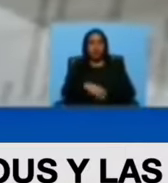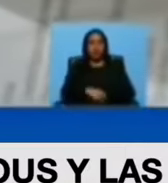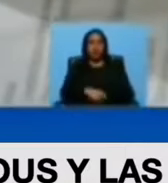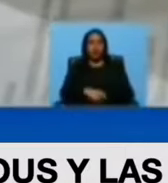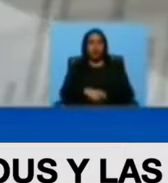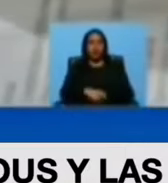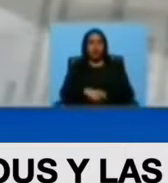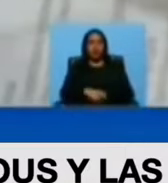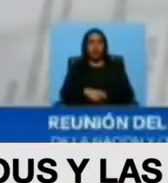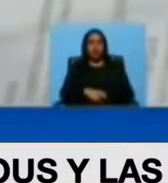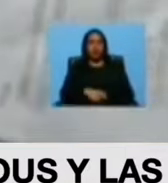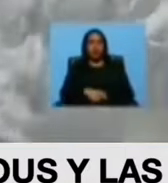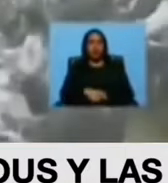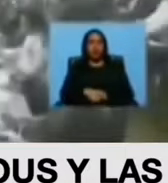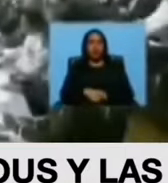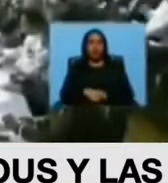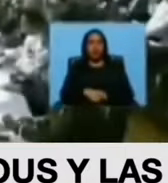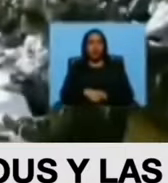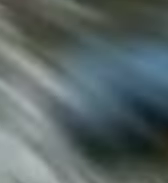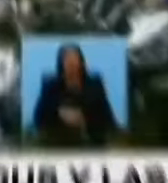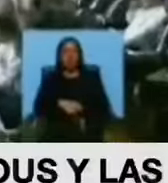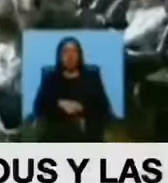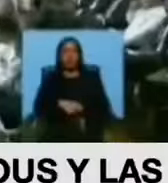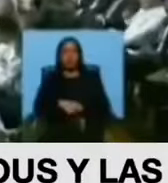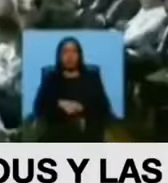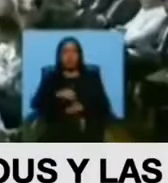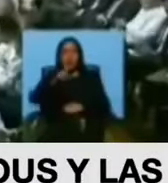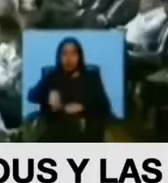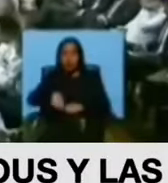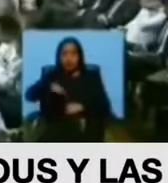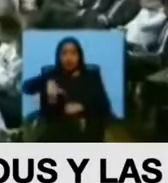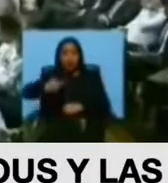Venezuela y para